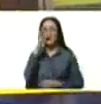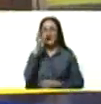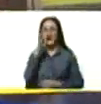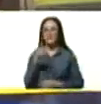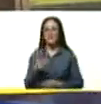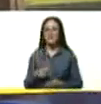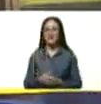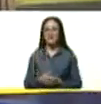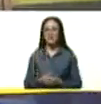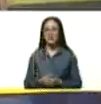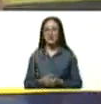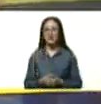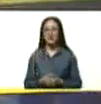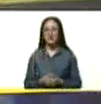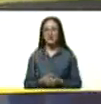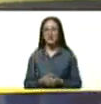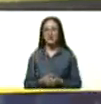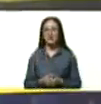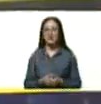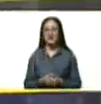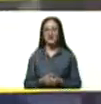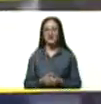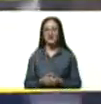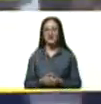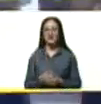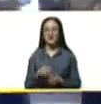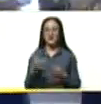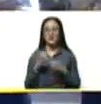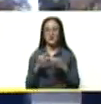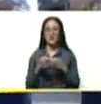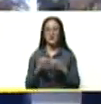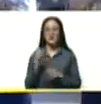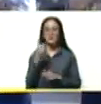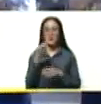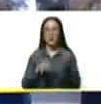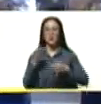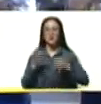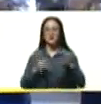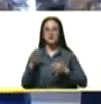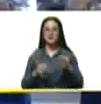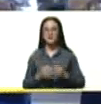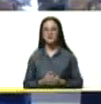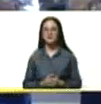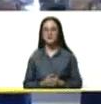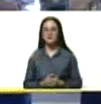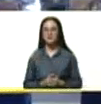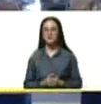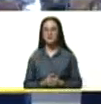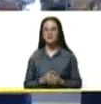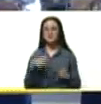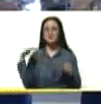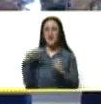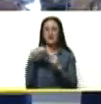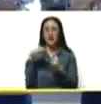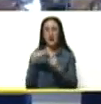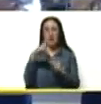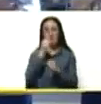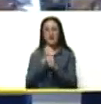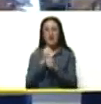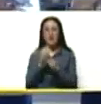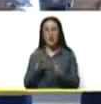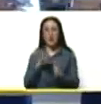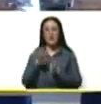Primero Justicia, del partido terrorista Primero Justicia, que han salido a atacar a los trabajadores del